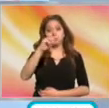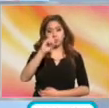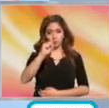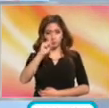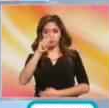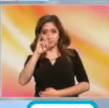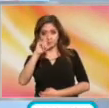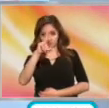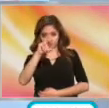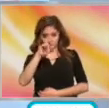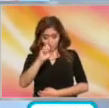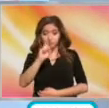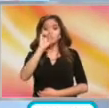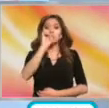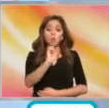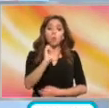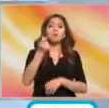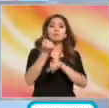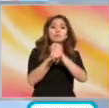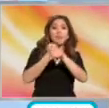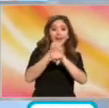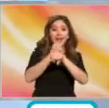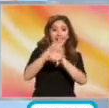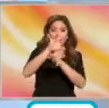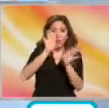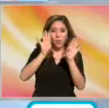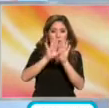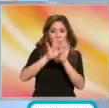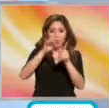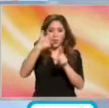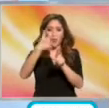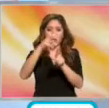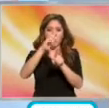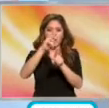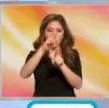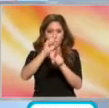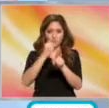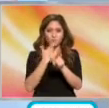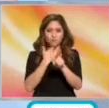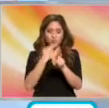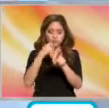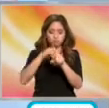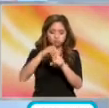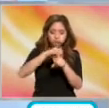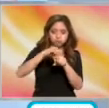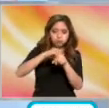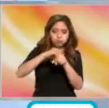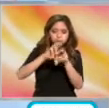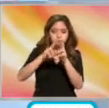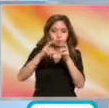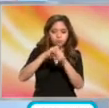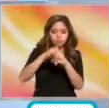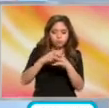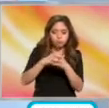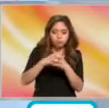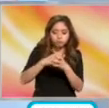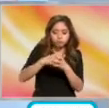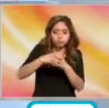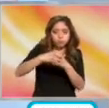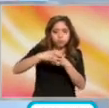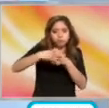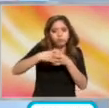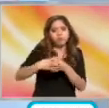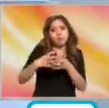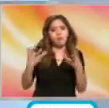que se están destruyendo de forma acelerada y que se alojan en vesícula y ahí se forma el núcleo de la piedra,